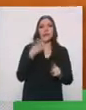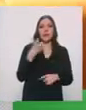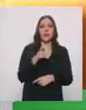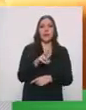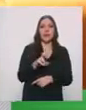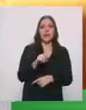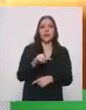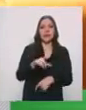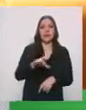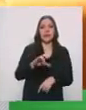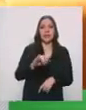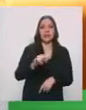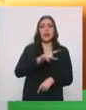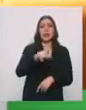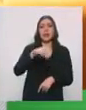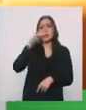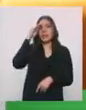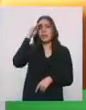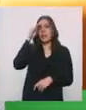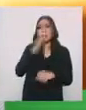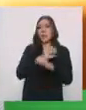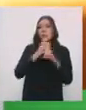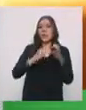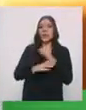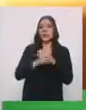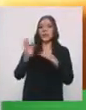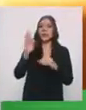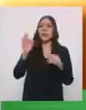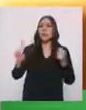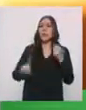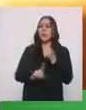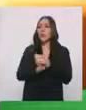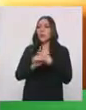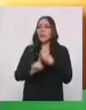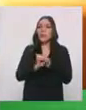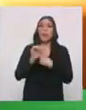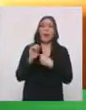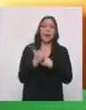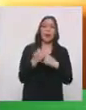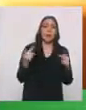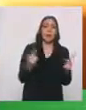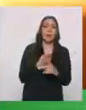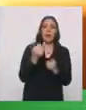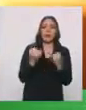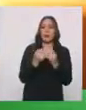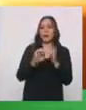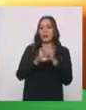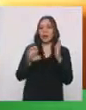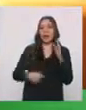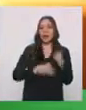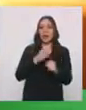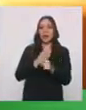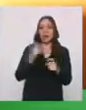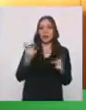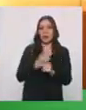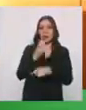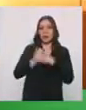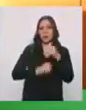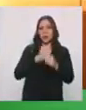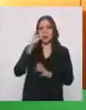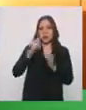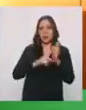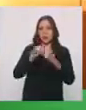idea de que hay condiciones que por sí mismas, ante una crisis, un problema, una situación tan adversa como la que estamos viviendo en este 2020,